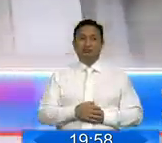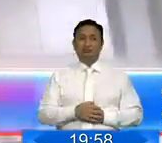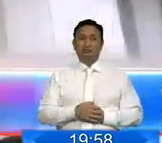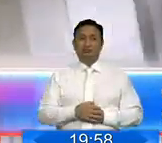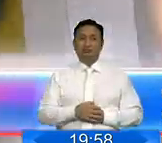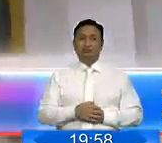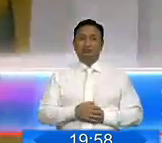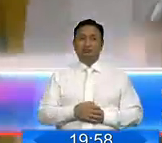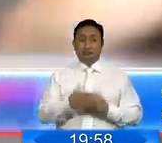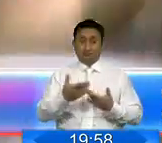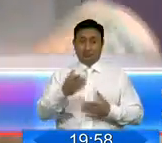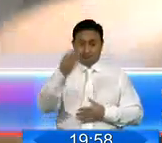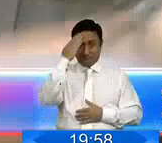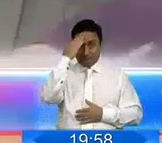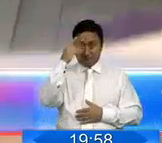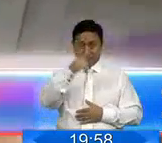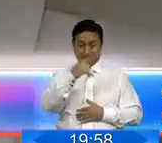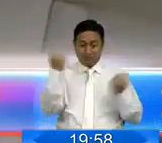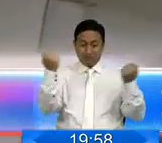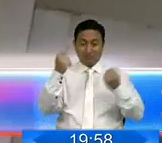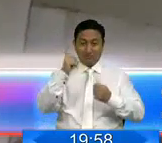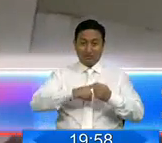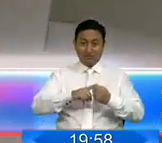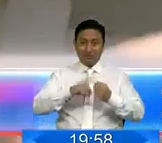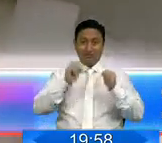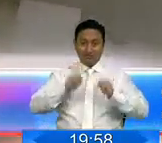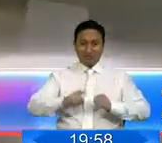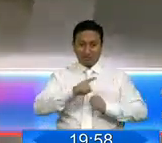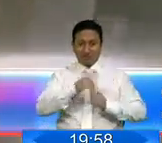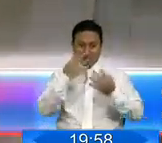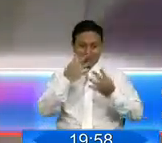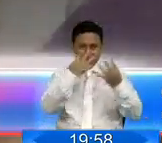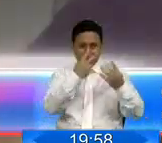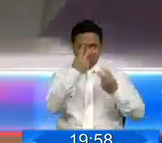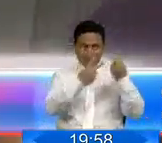Ya saben, en estas fiestas de Quito los esperan.